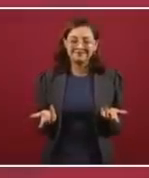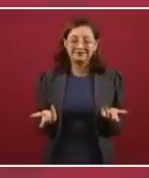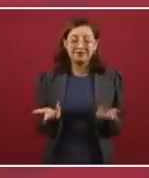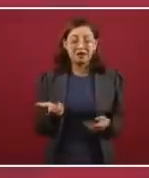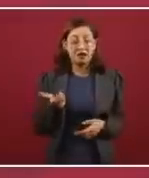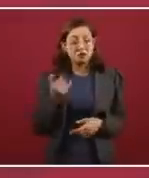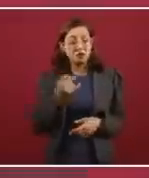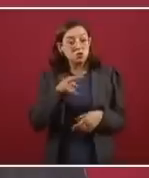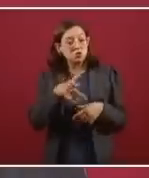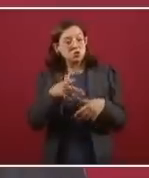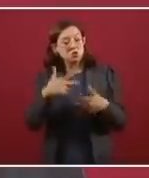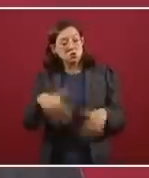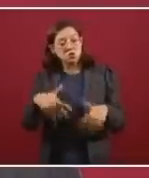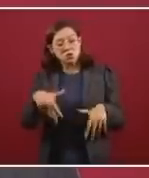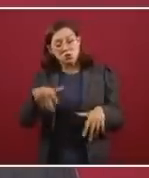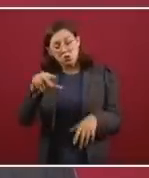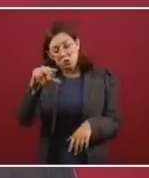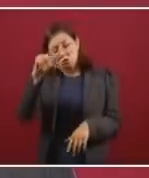afamados,